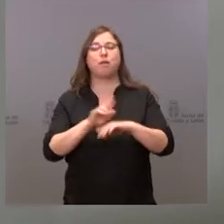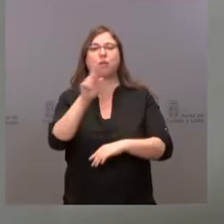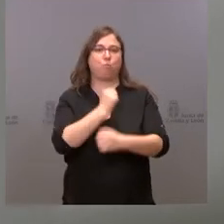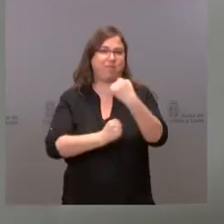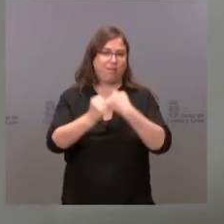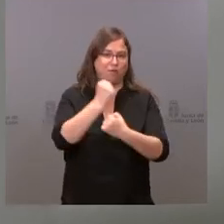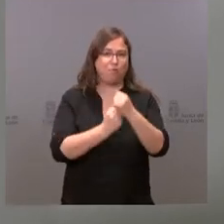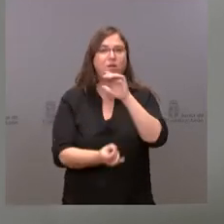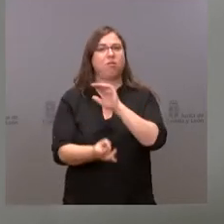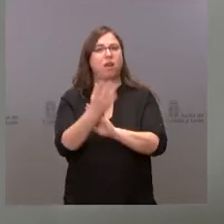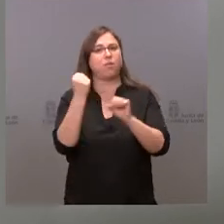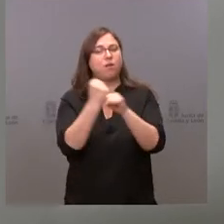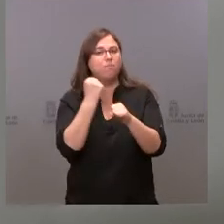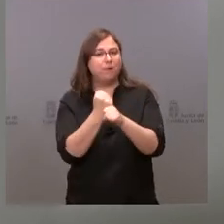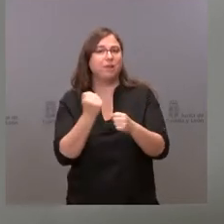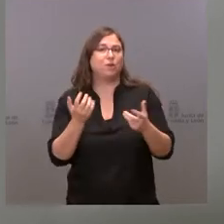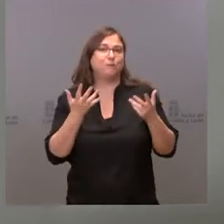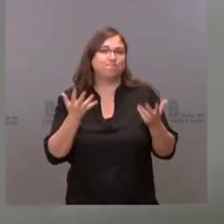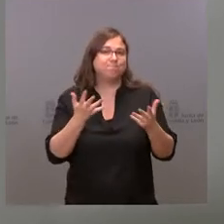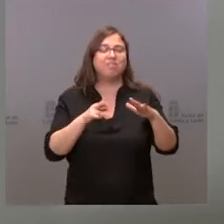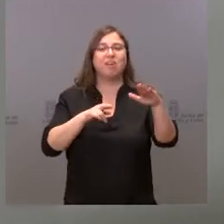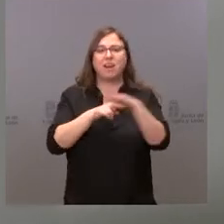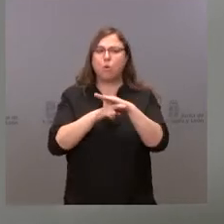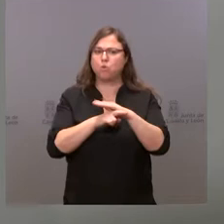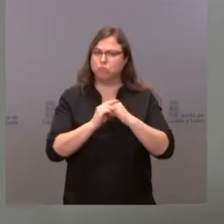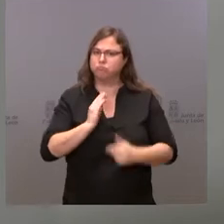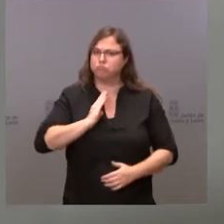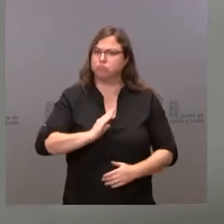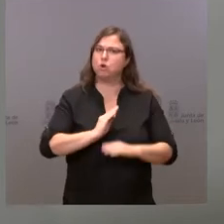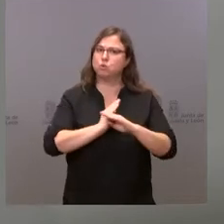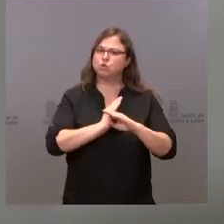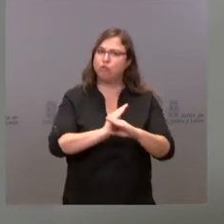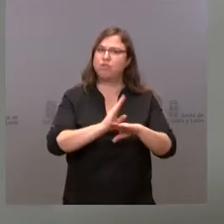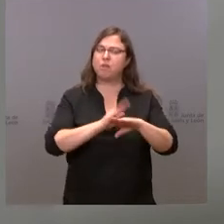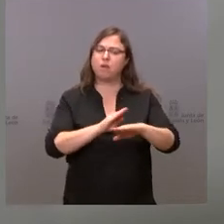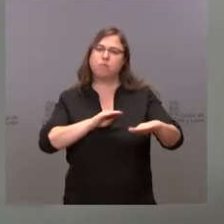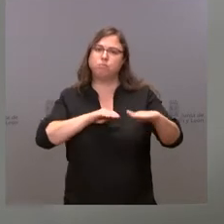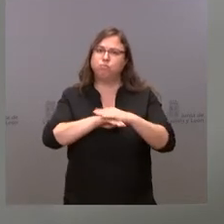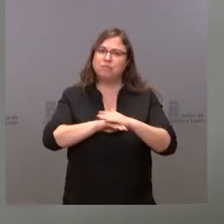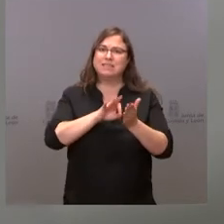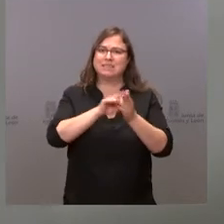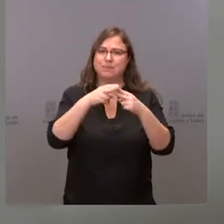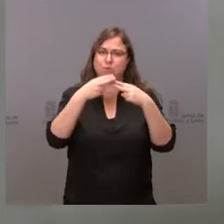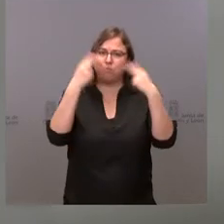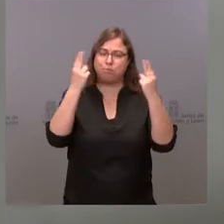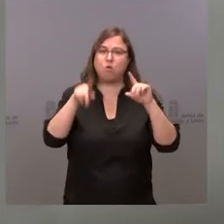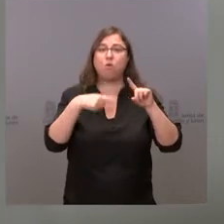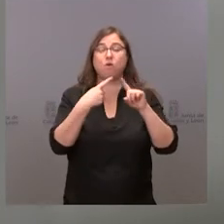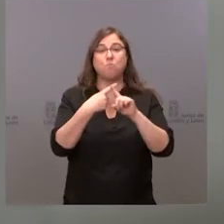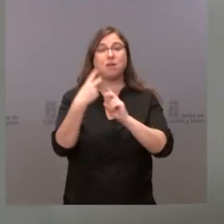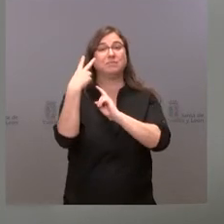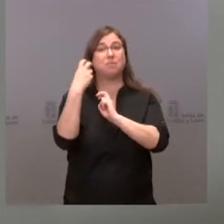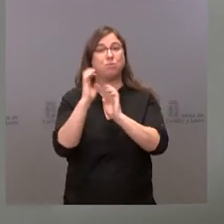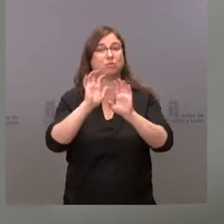creación de empleo a los recursos suficientes para la financiación de los servicios públicos y también una rebaja de impuestos